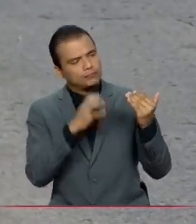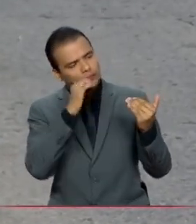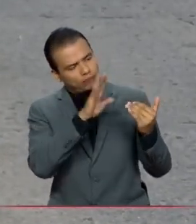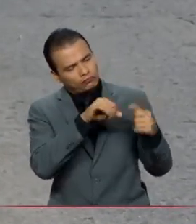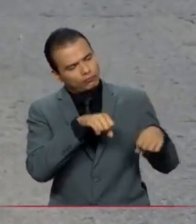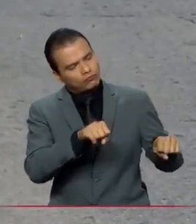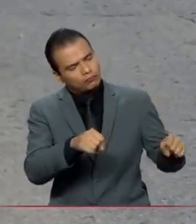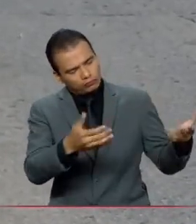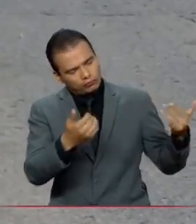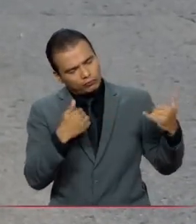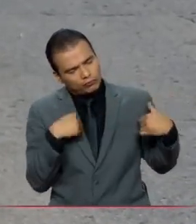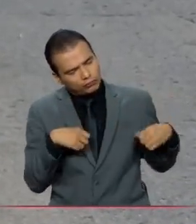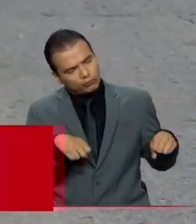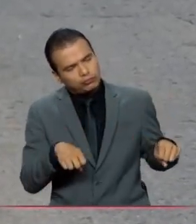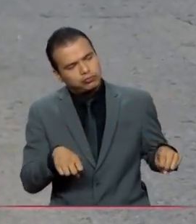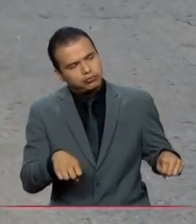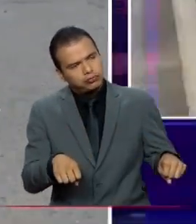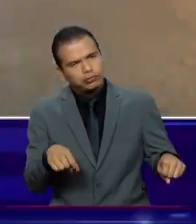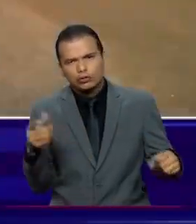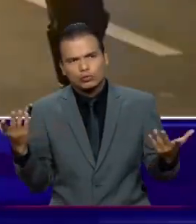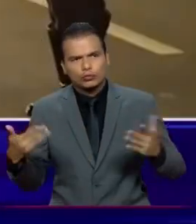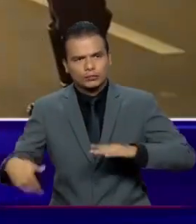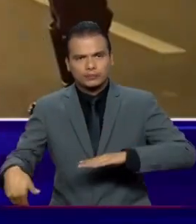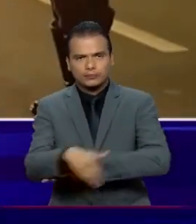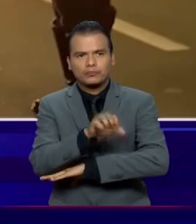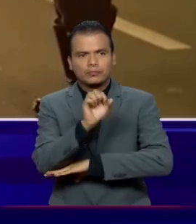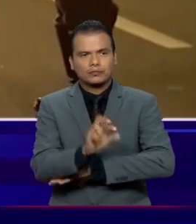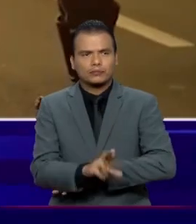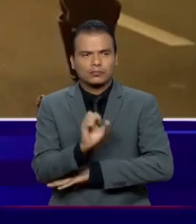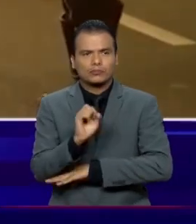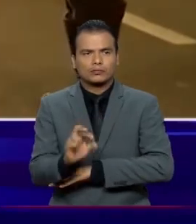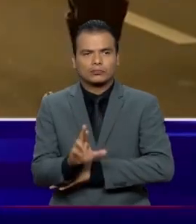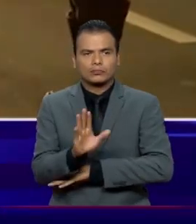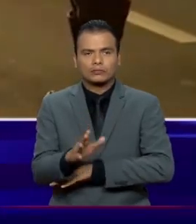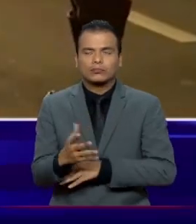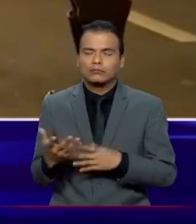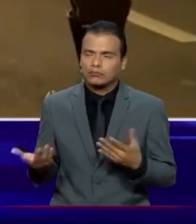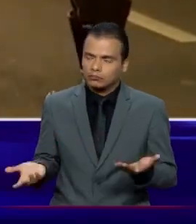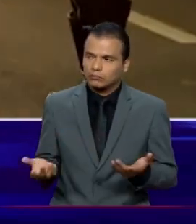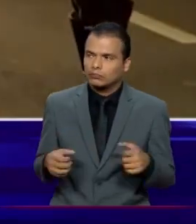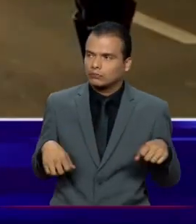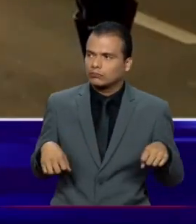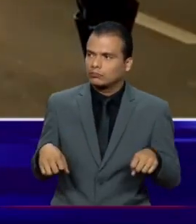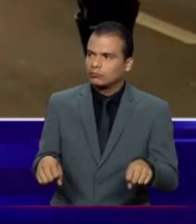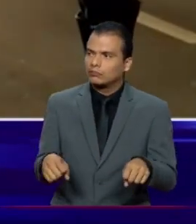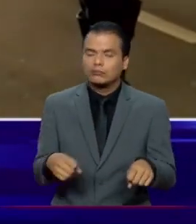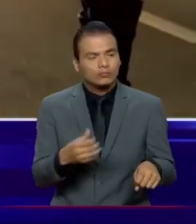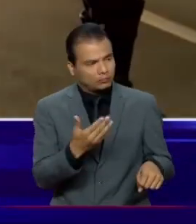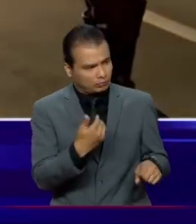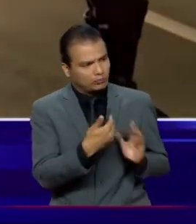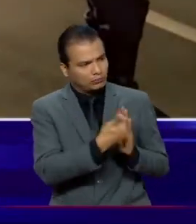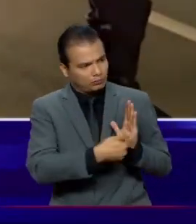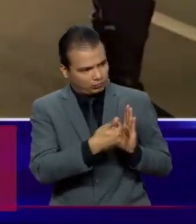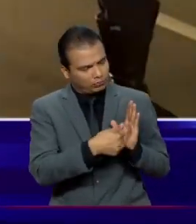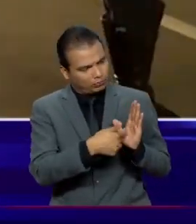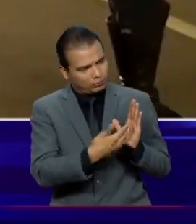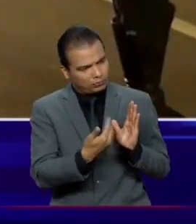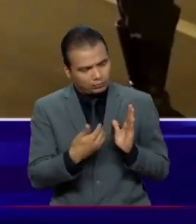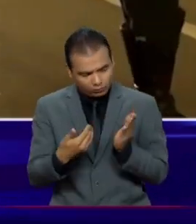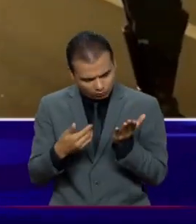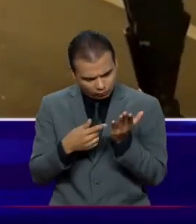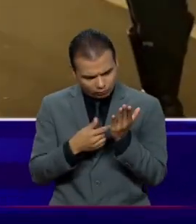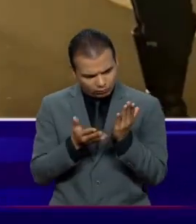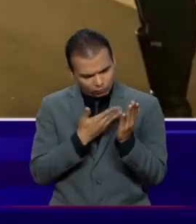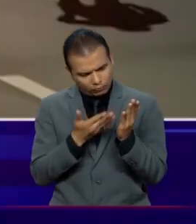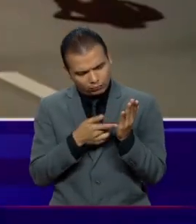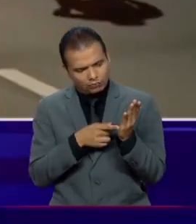que se realizaba aquí sobre la autopista suroriental. Le exigen los documentos de ley, pero uno de estos estaba vencido, por lo que